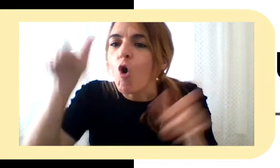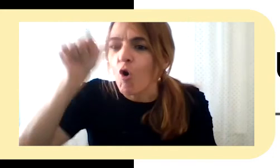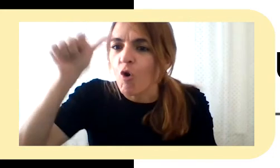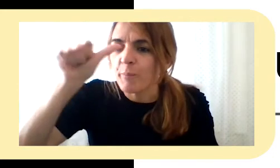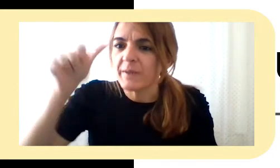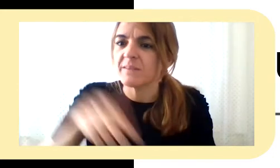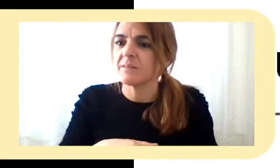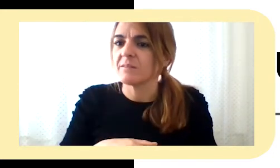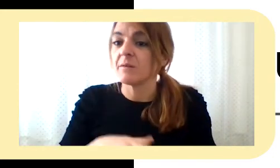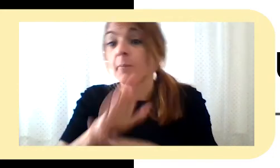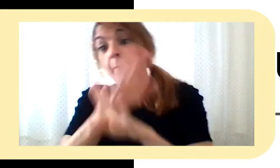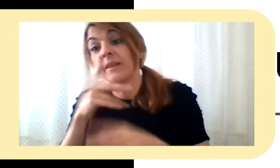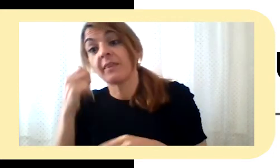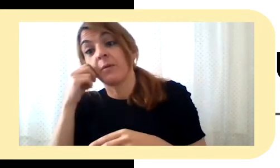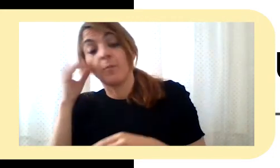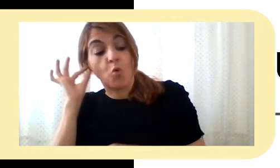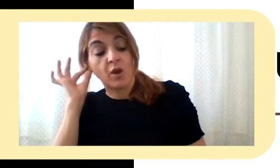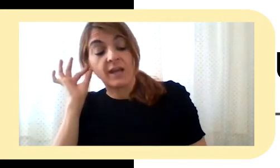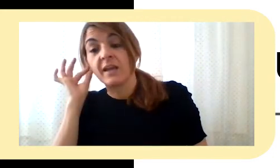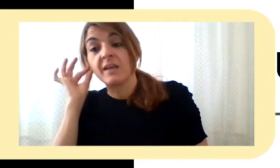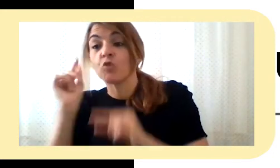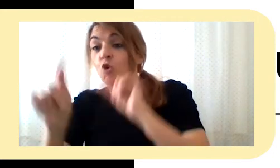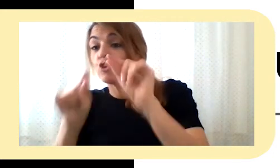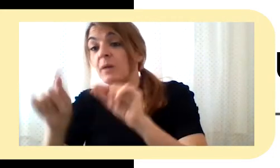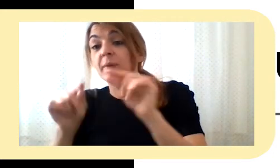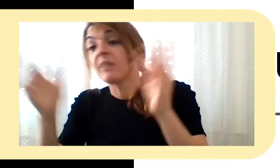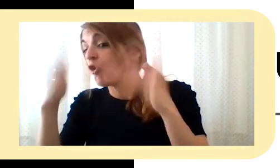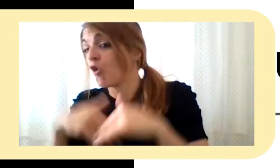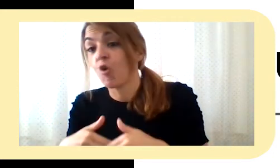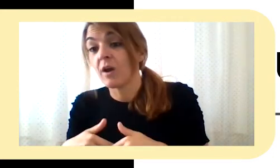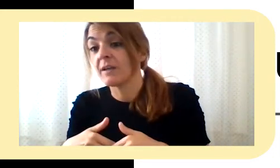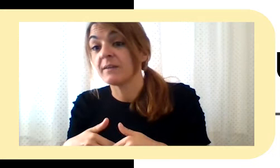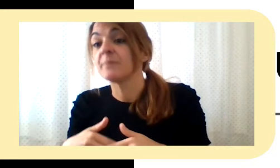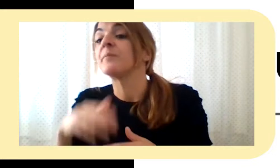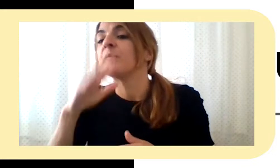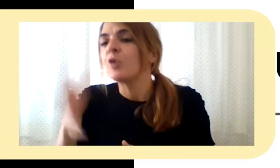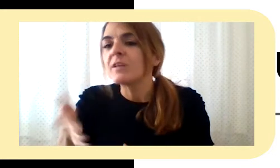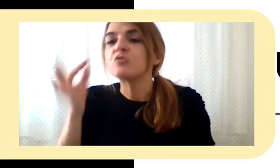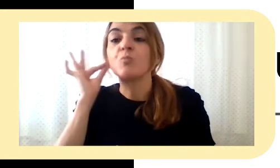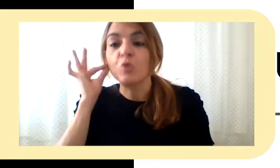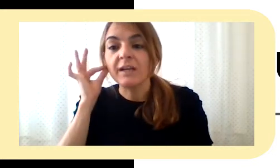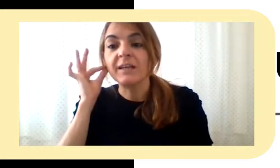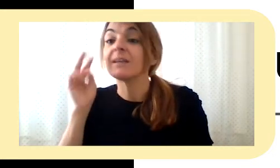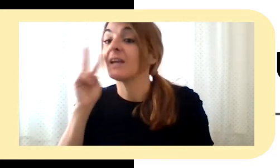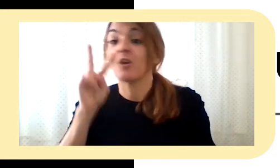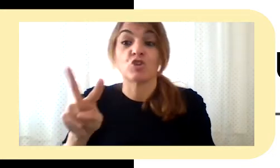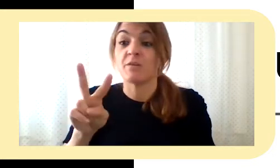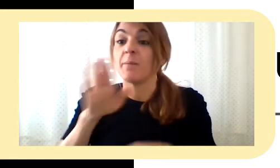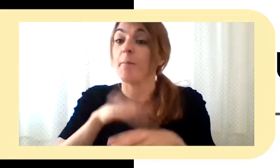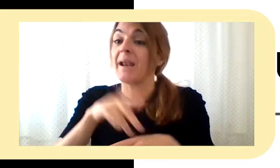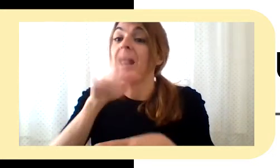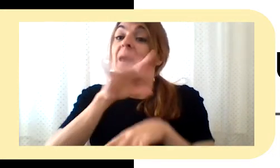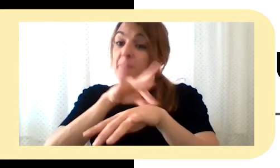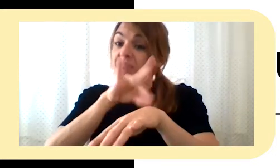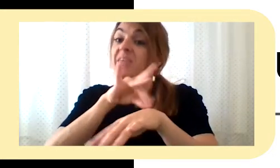contaminadas, etc. Por eso, este libro que has citado, de Mujeres Invisibles para la Medicina, hace un balance de estos